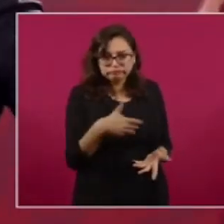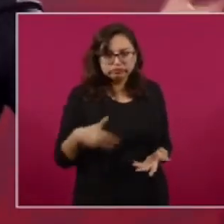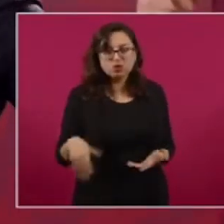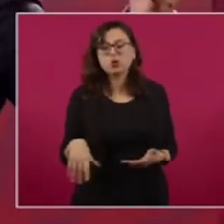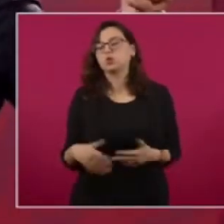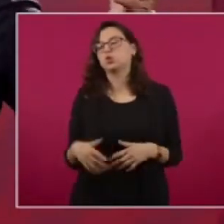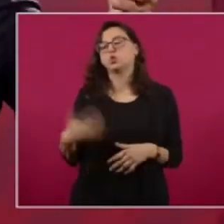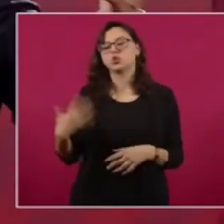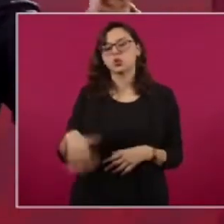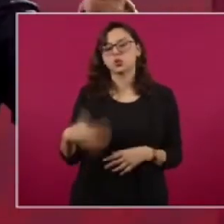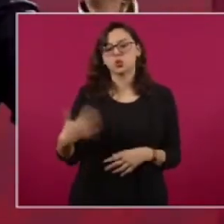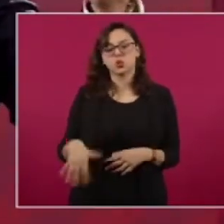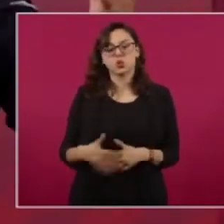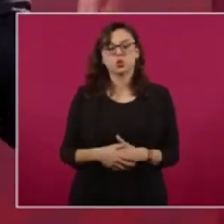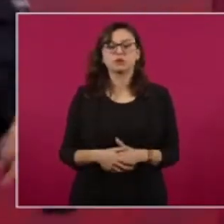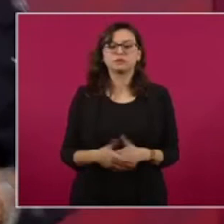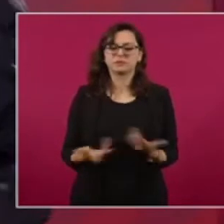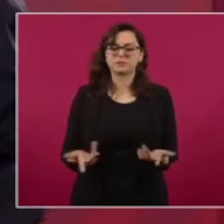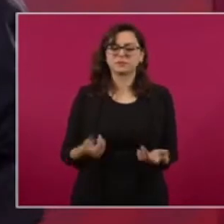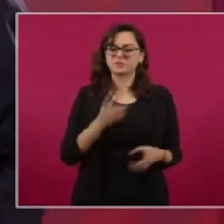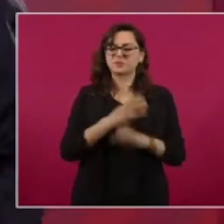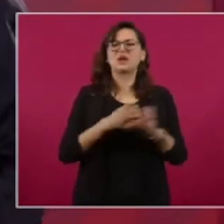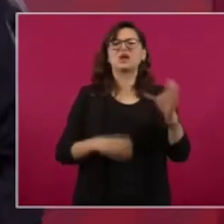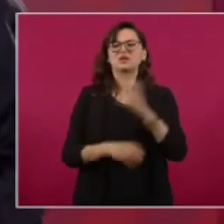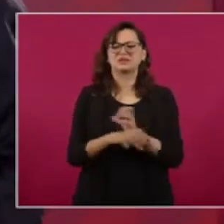Todo lo que se decomisa,